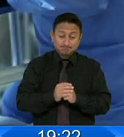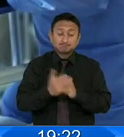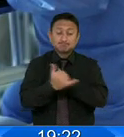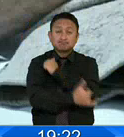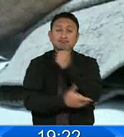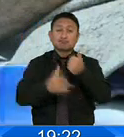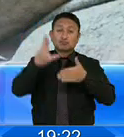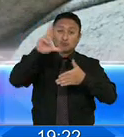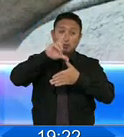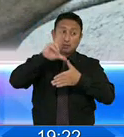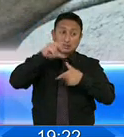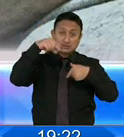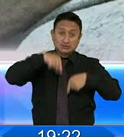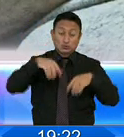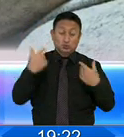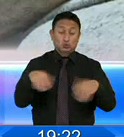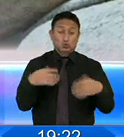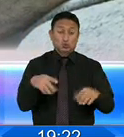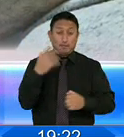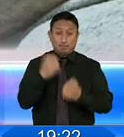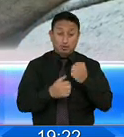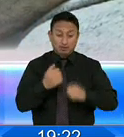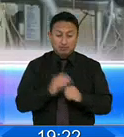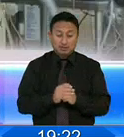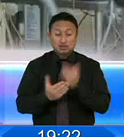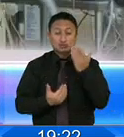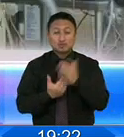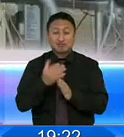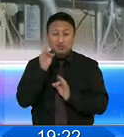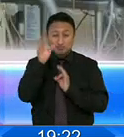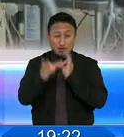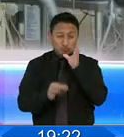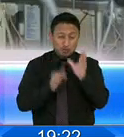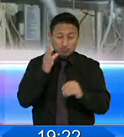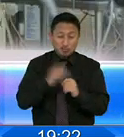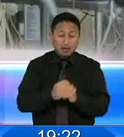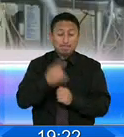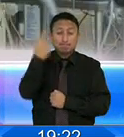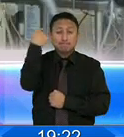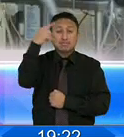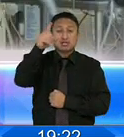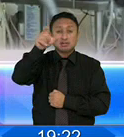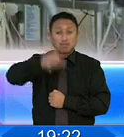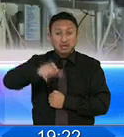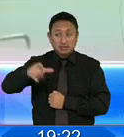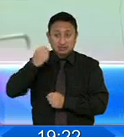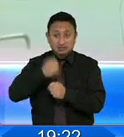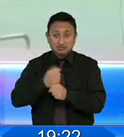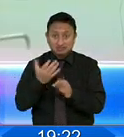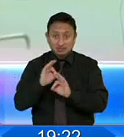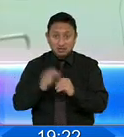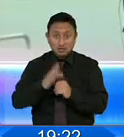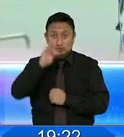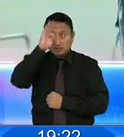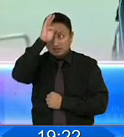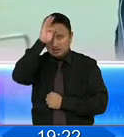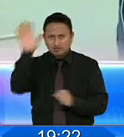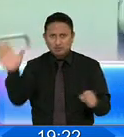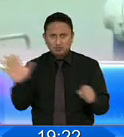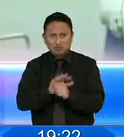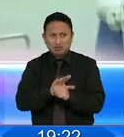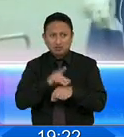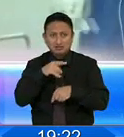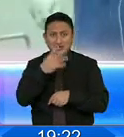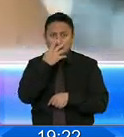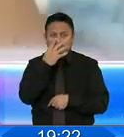peores secuelas de la pandemia, con nuevas olas de contagios, millones de personas desempleadas, hospitales saturados y falta de